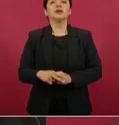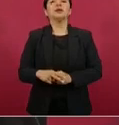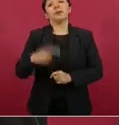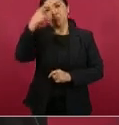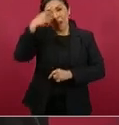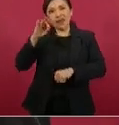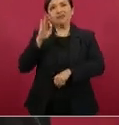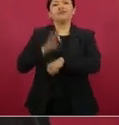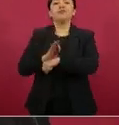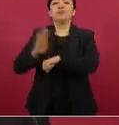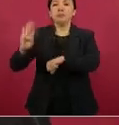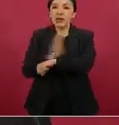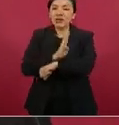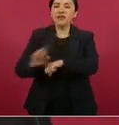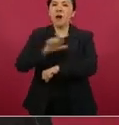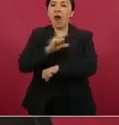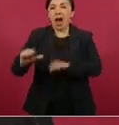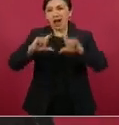nación.